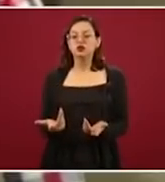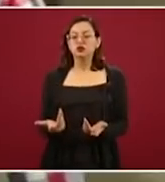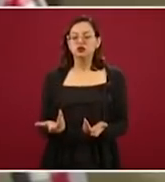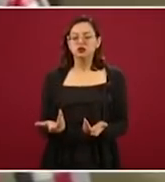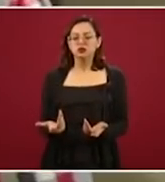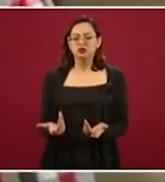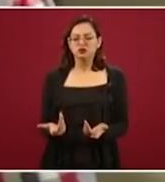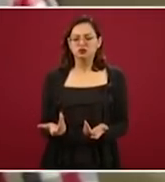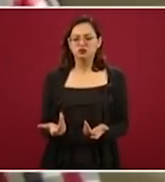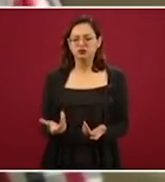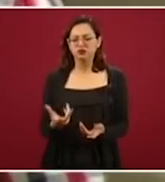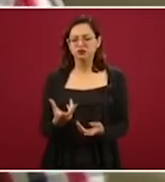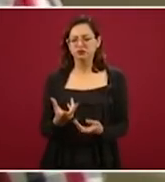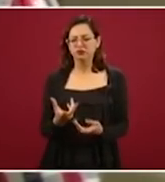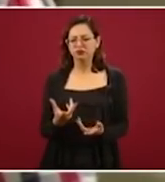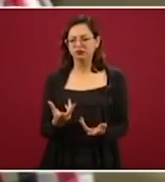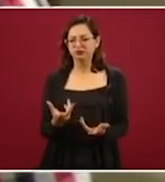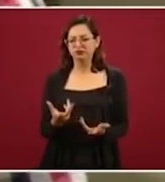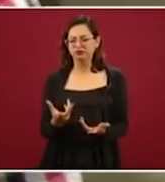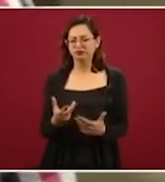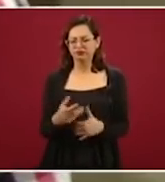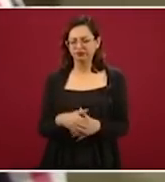satisfacer completamente